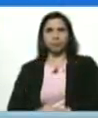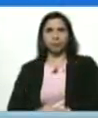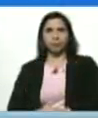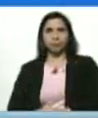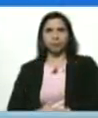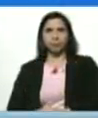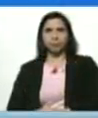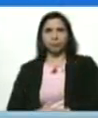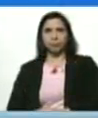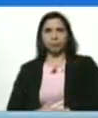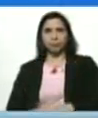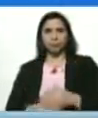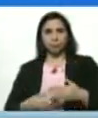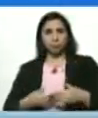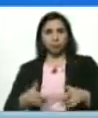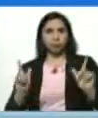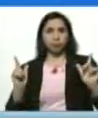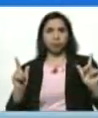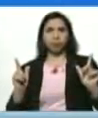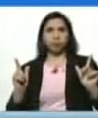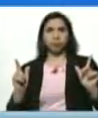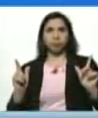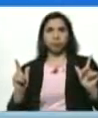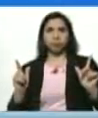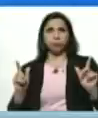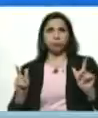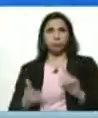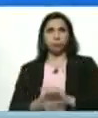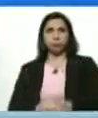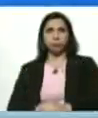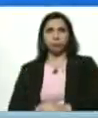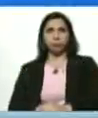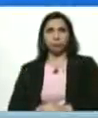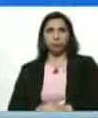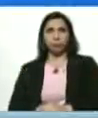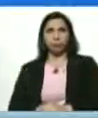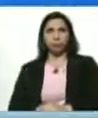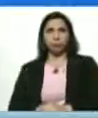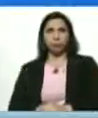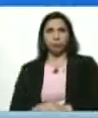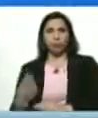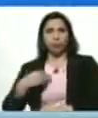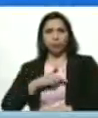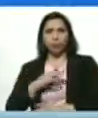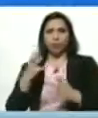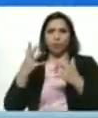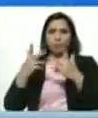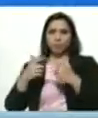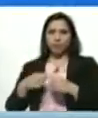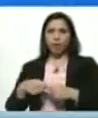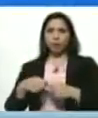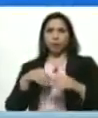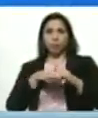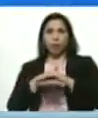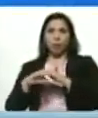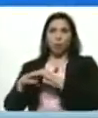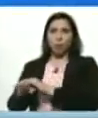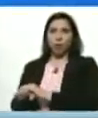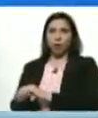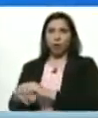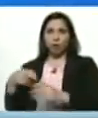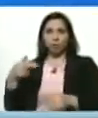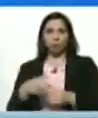dispusimos de un cuarto fuimos administrando la reserva de gasolina